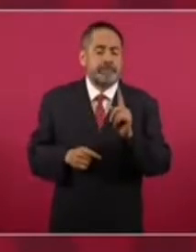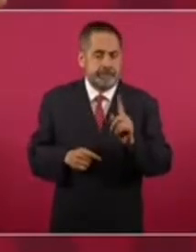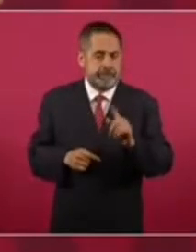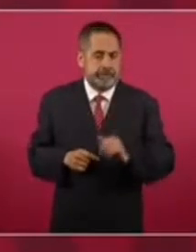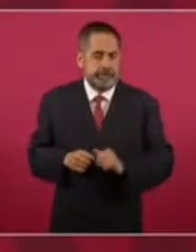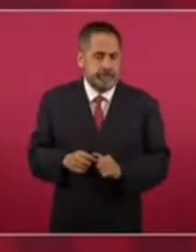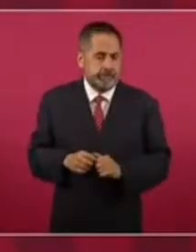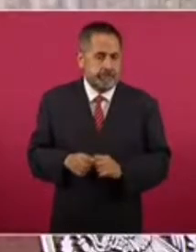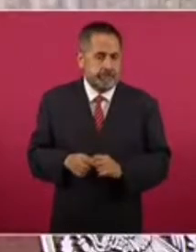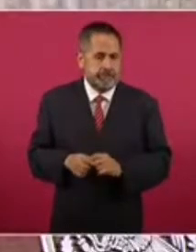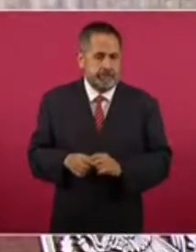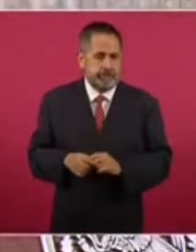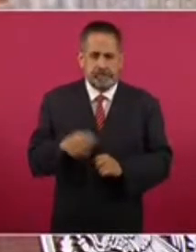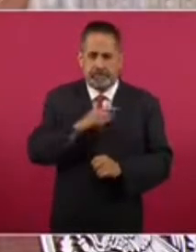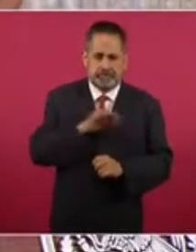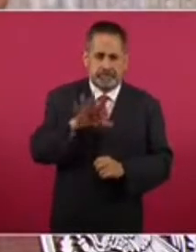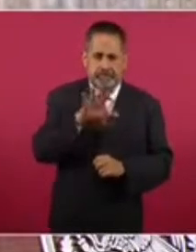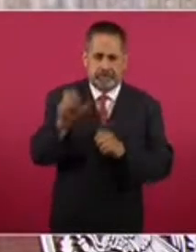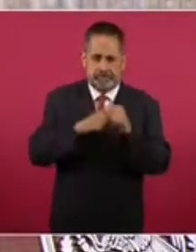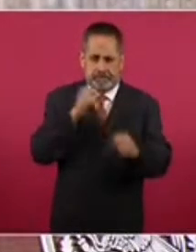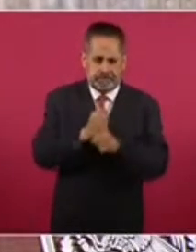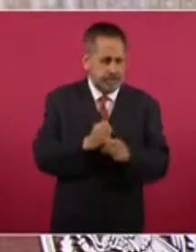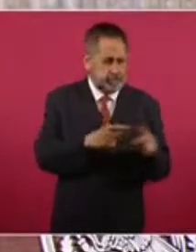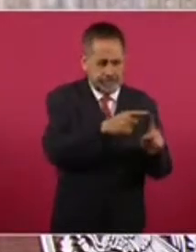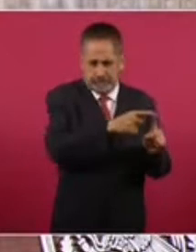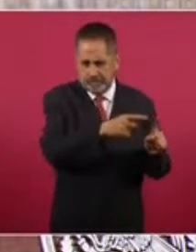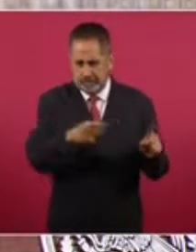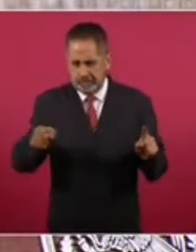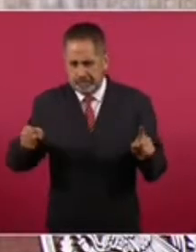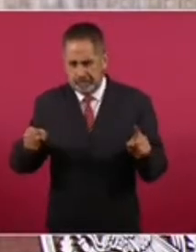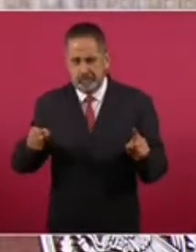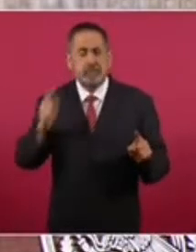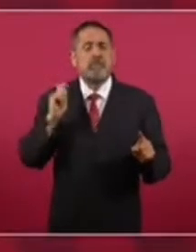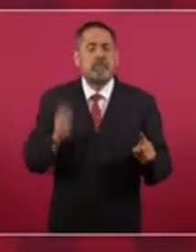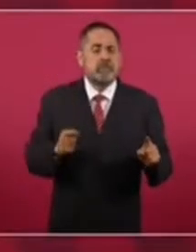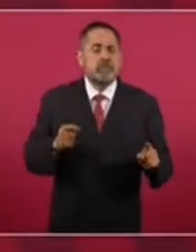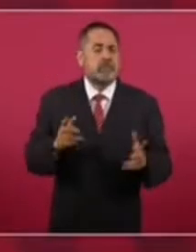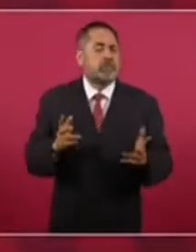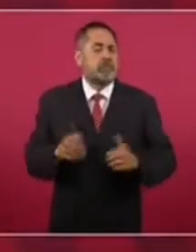en cinco siglos, 500 años, nunca